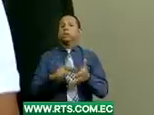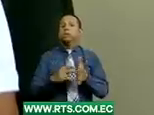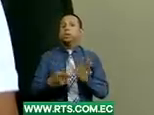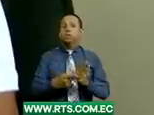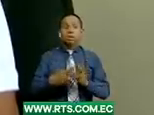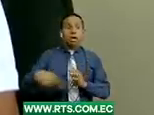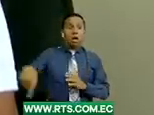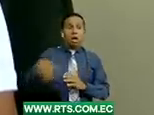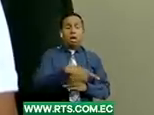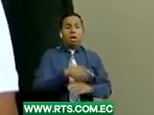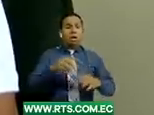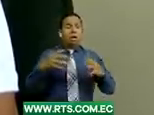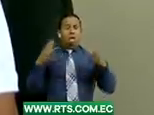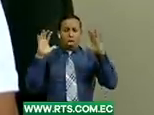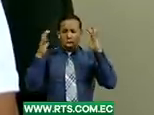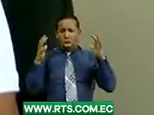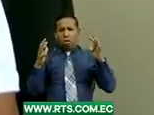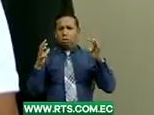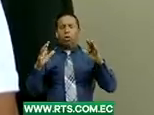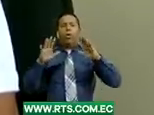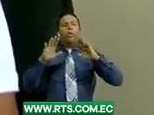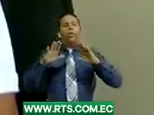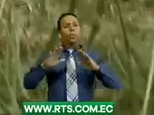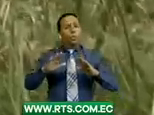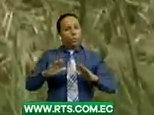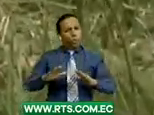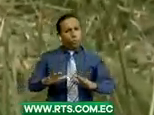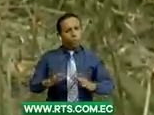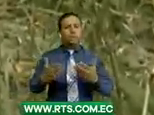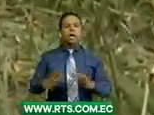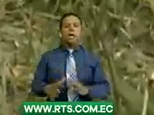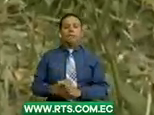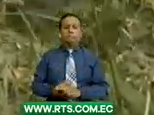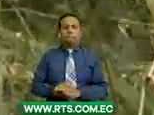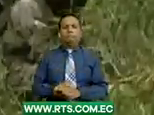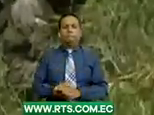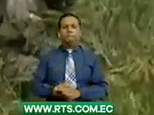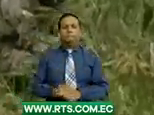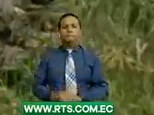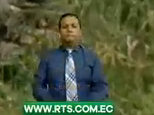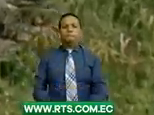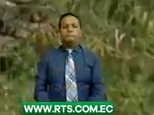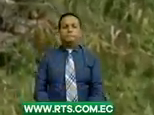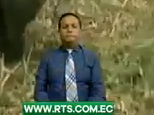esa sensación de inseguridad que teníamos en la provincia.